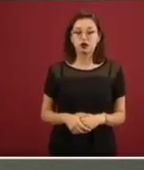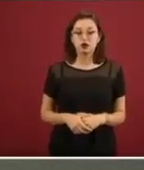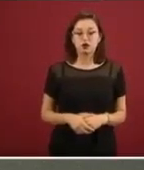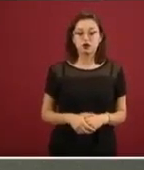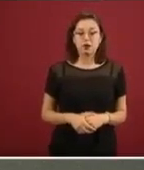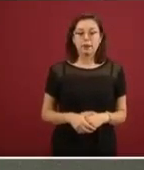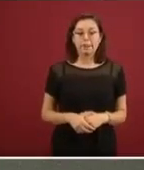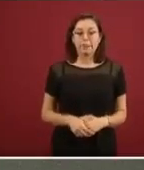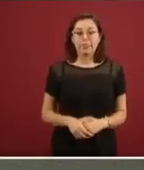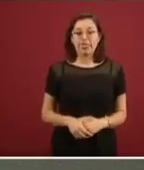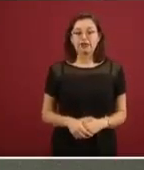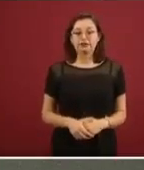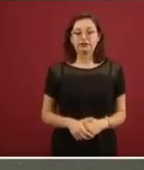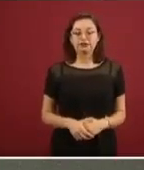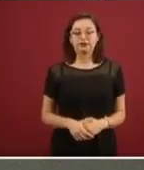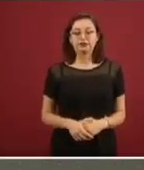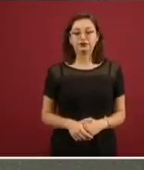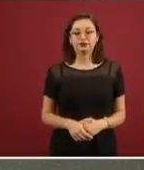Bueno.